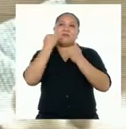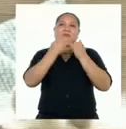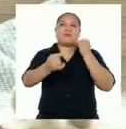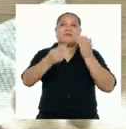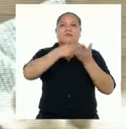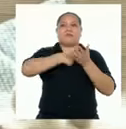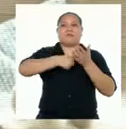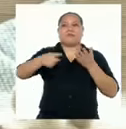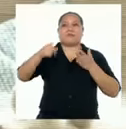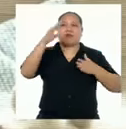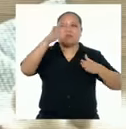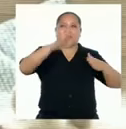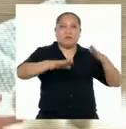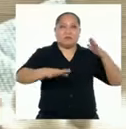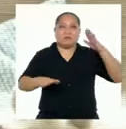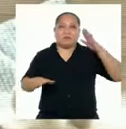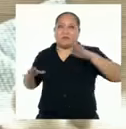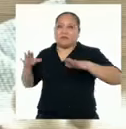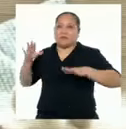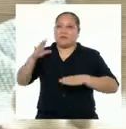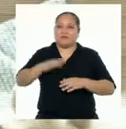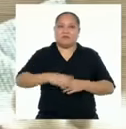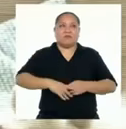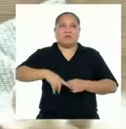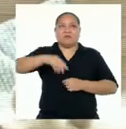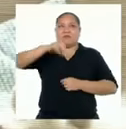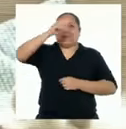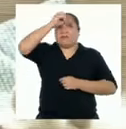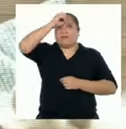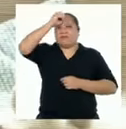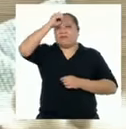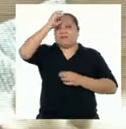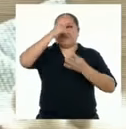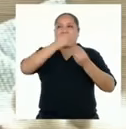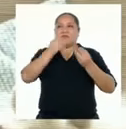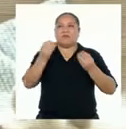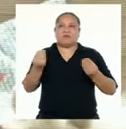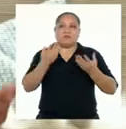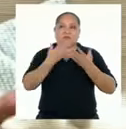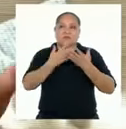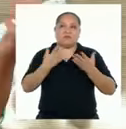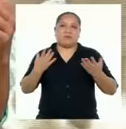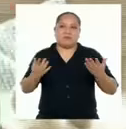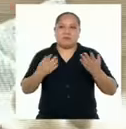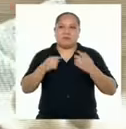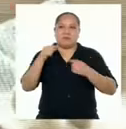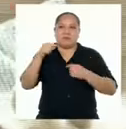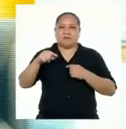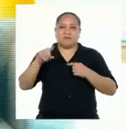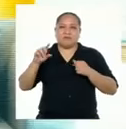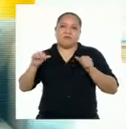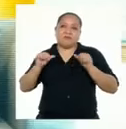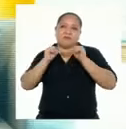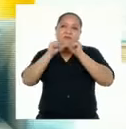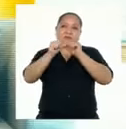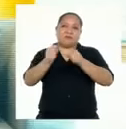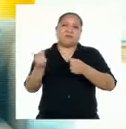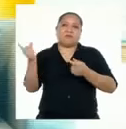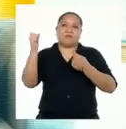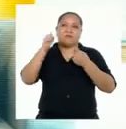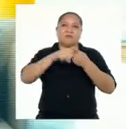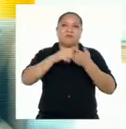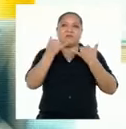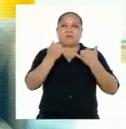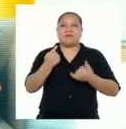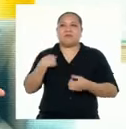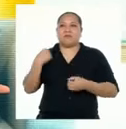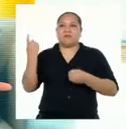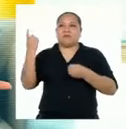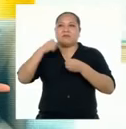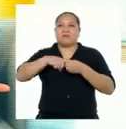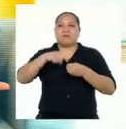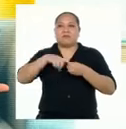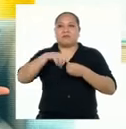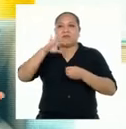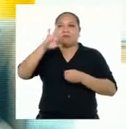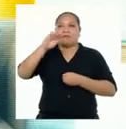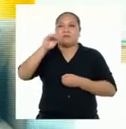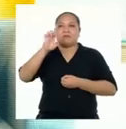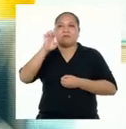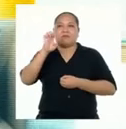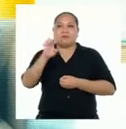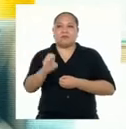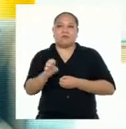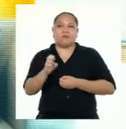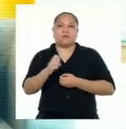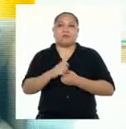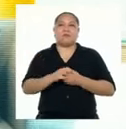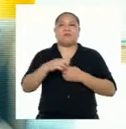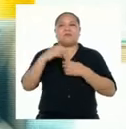semana en la playa y jamás se me ocurrió que muchas de las medidas que se tomaron durarían hasta hoy. Yo estaba participando en el FAE, un festival